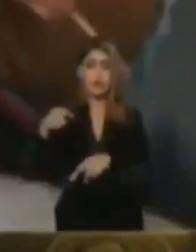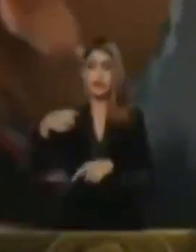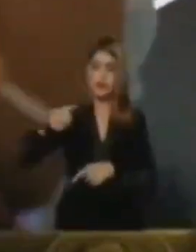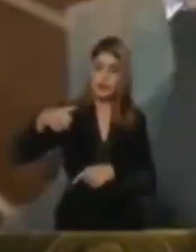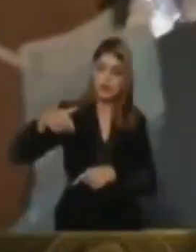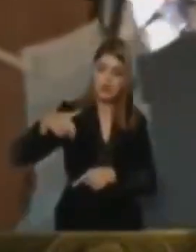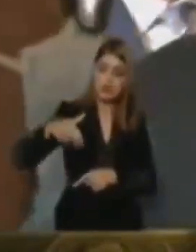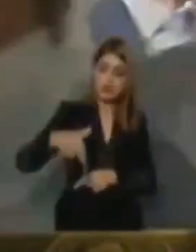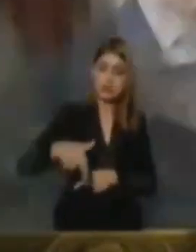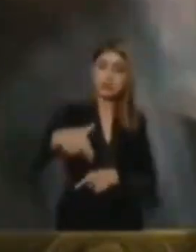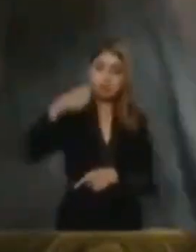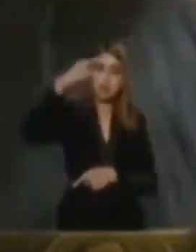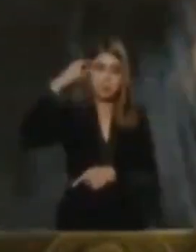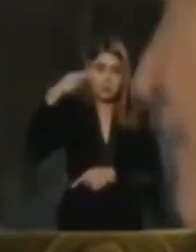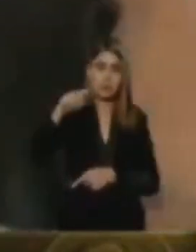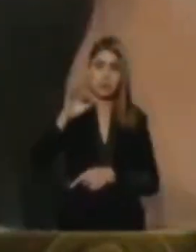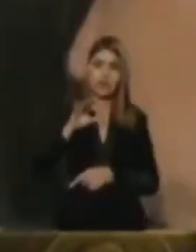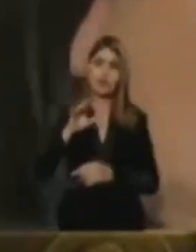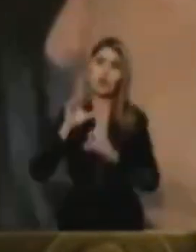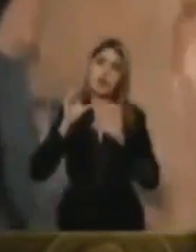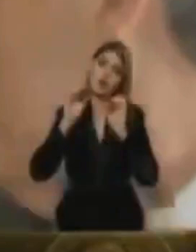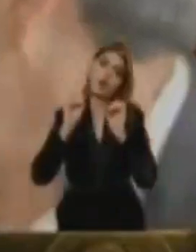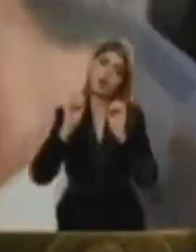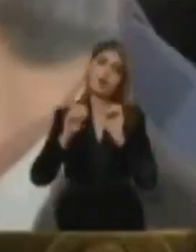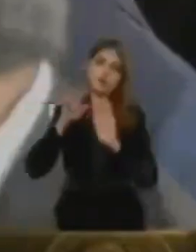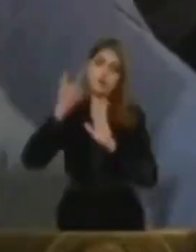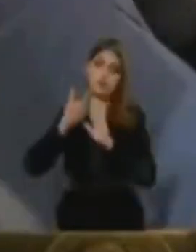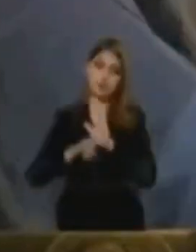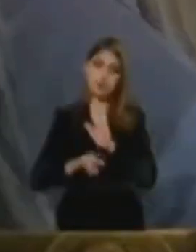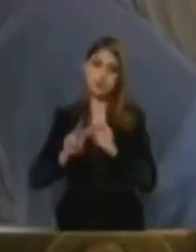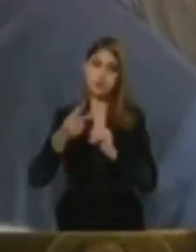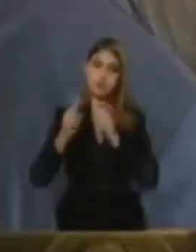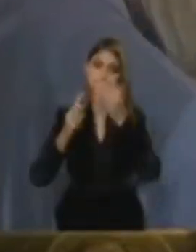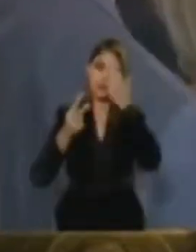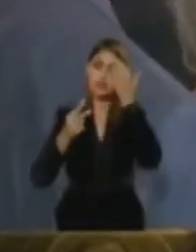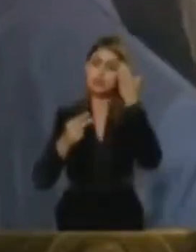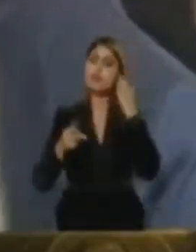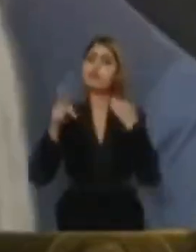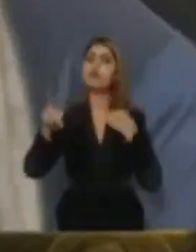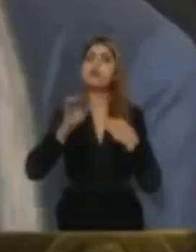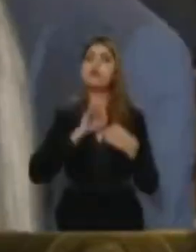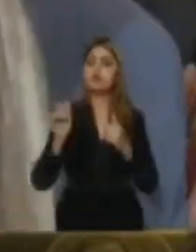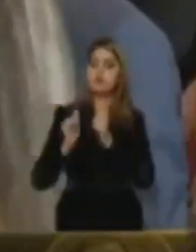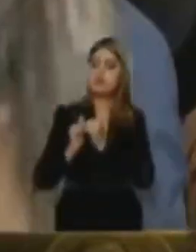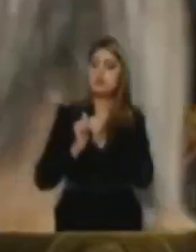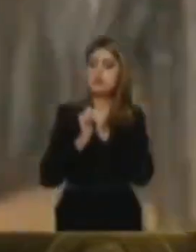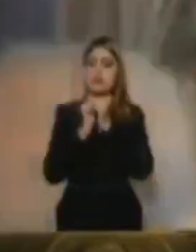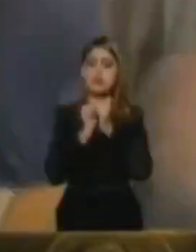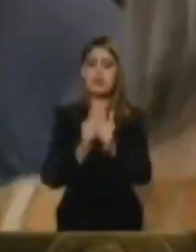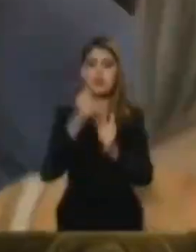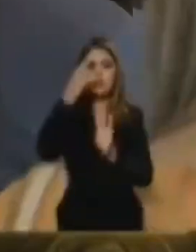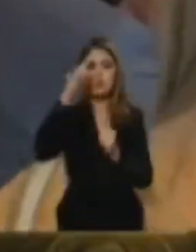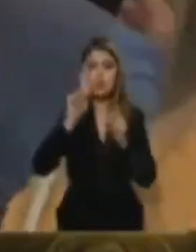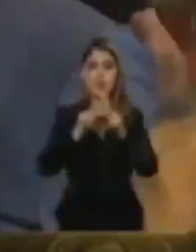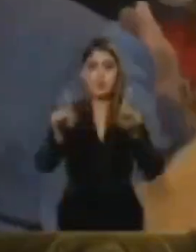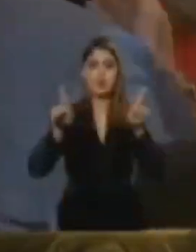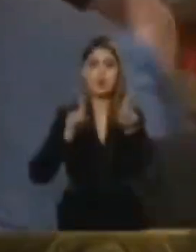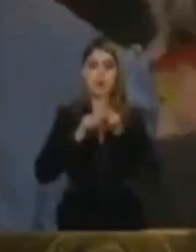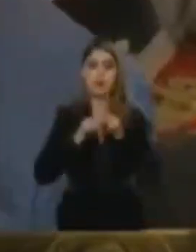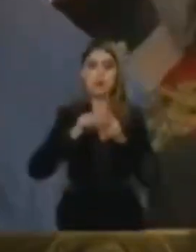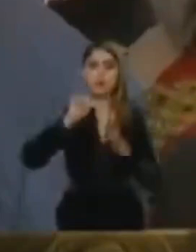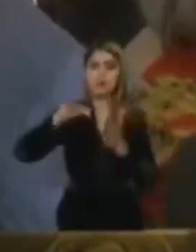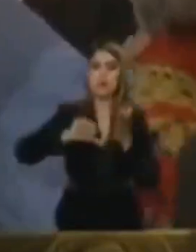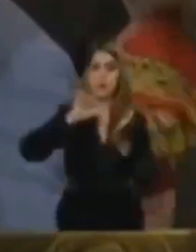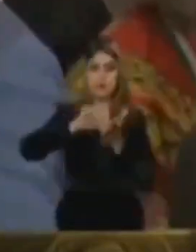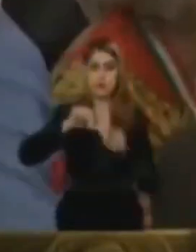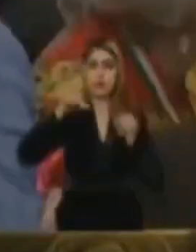escalinata o hará uso del elevador, como ellos prefieran, y poder acompañarla en este recorrido hacia el patio central, en donde se encuentra